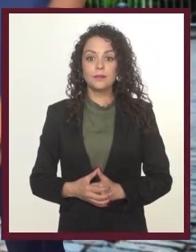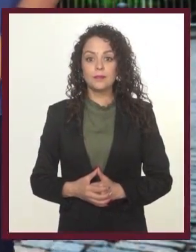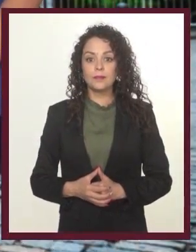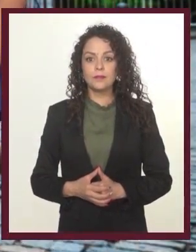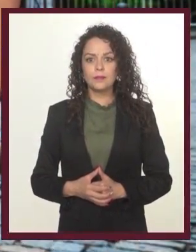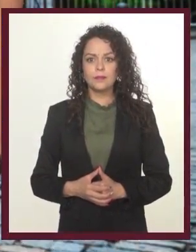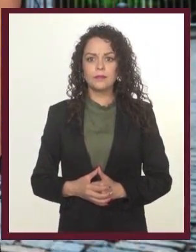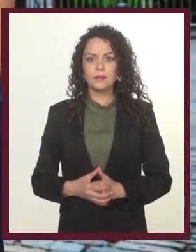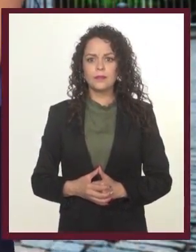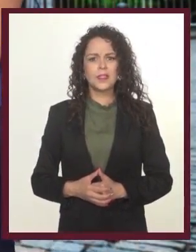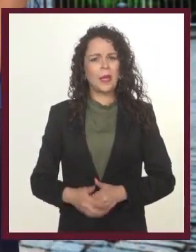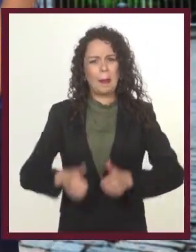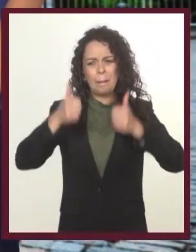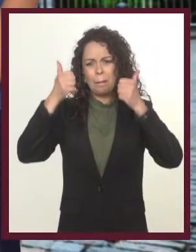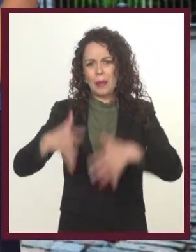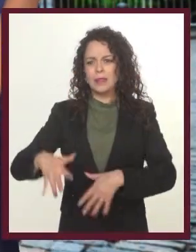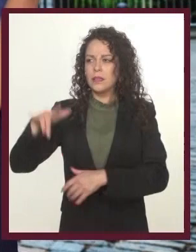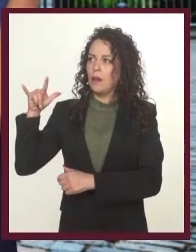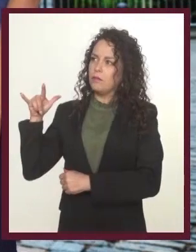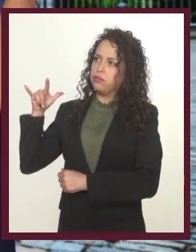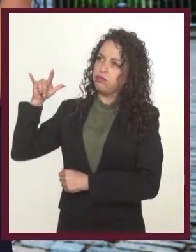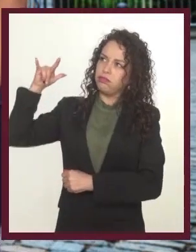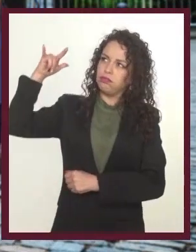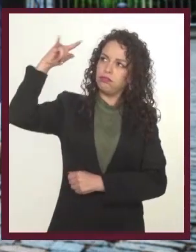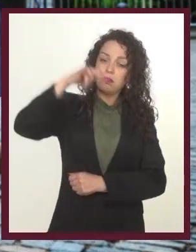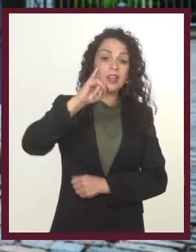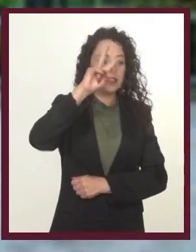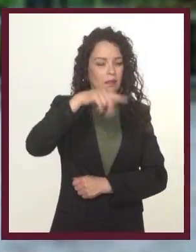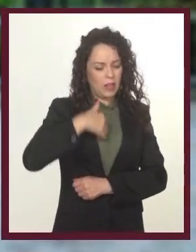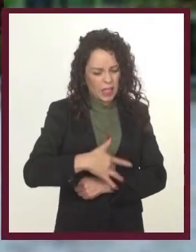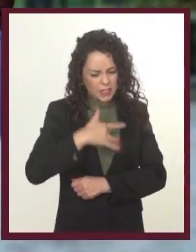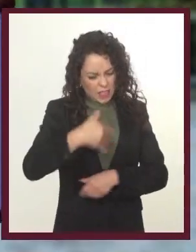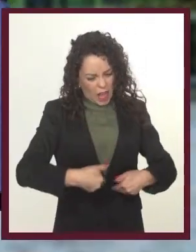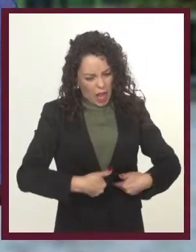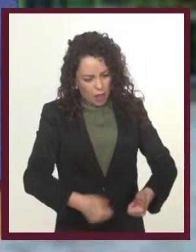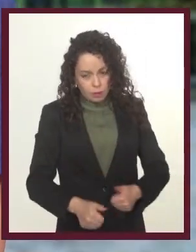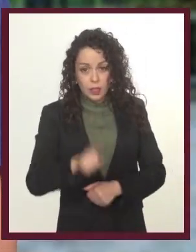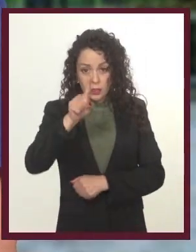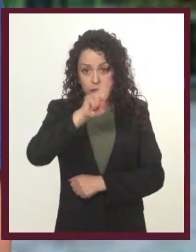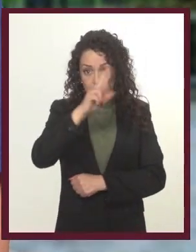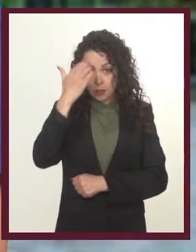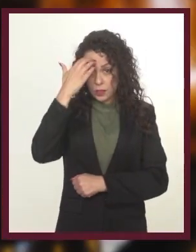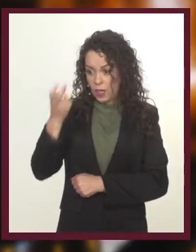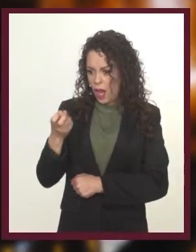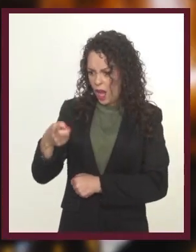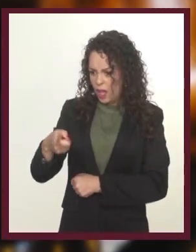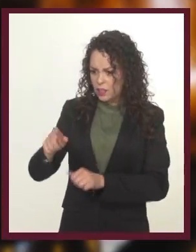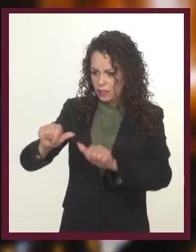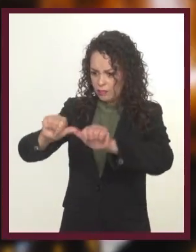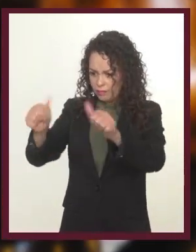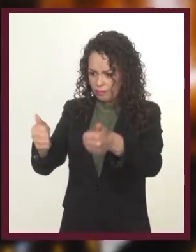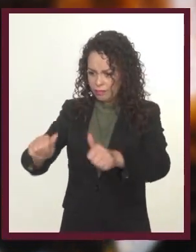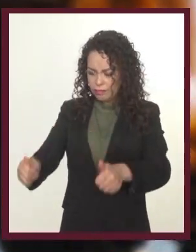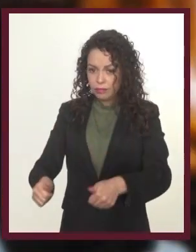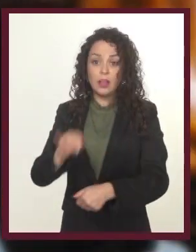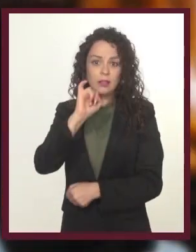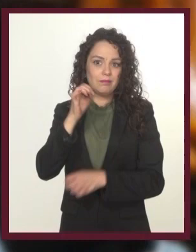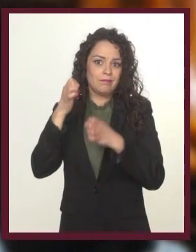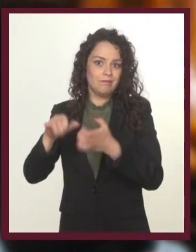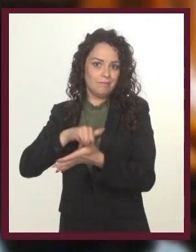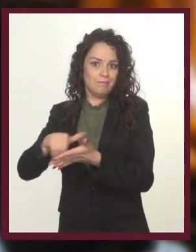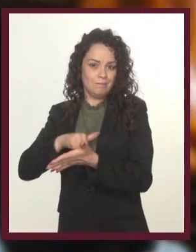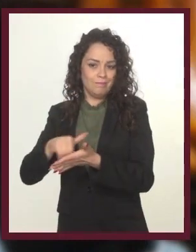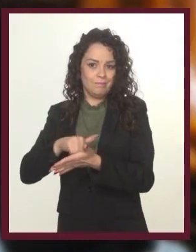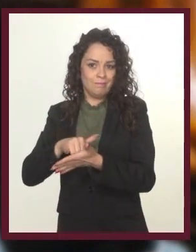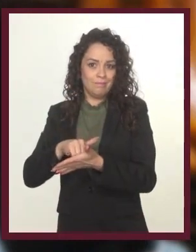Ay, estuvo súper pesado el vuelo, ¿no? Sí, ya me había dado hambre. ¿Reconoces esta escultura? Sí, pues estamos en